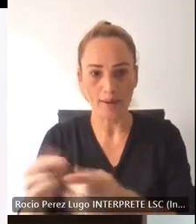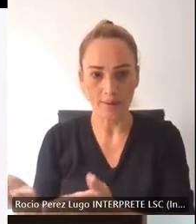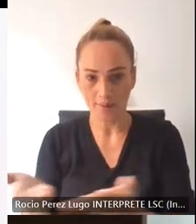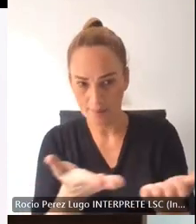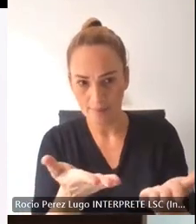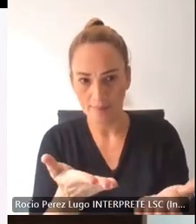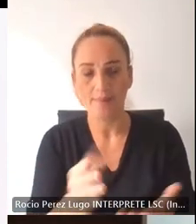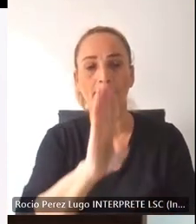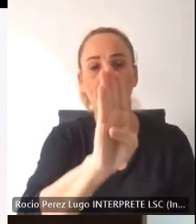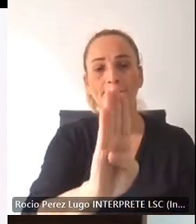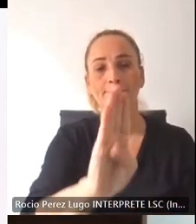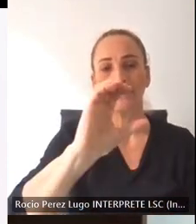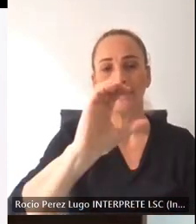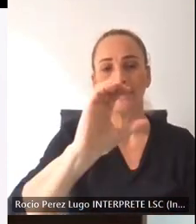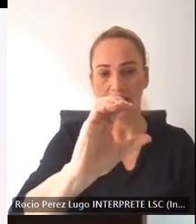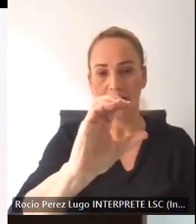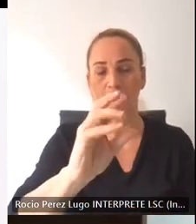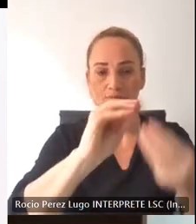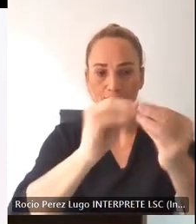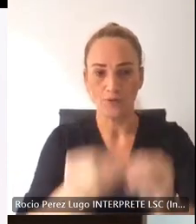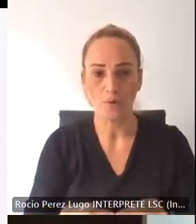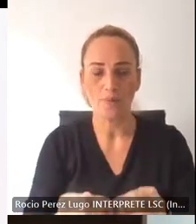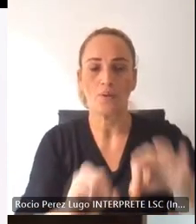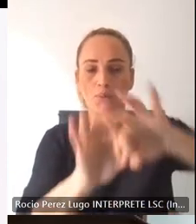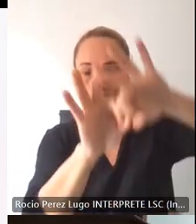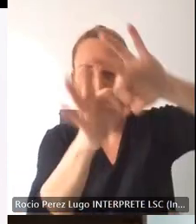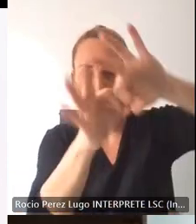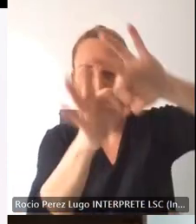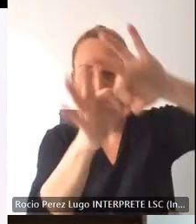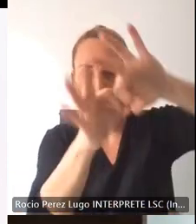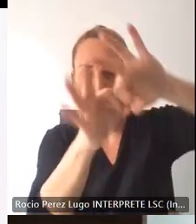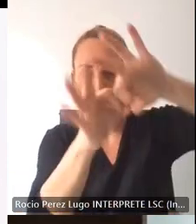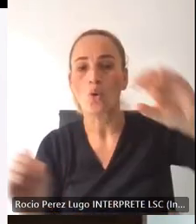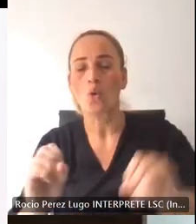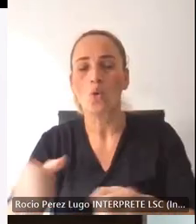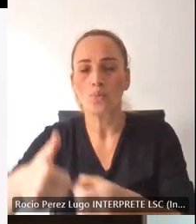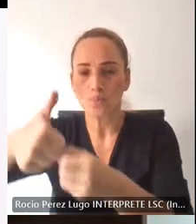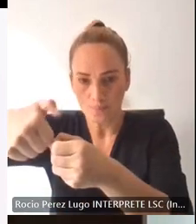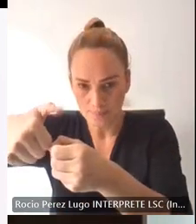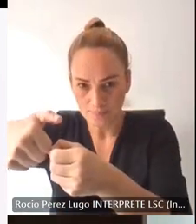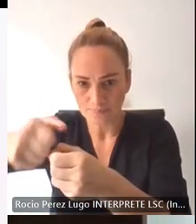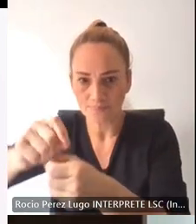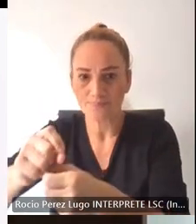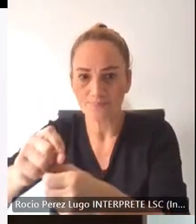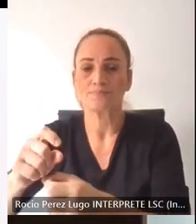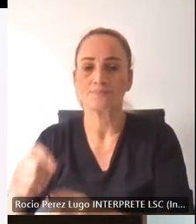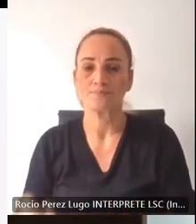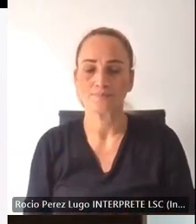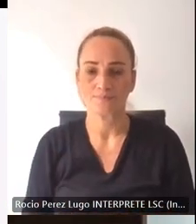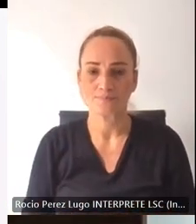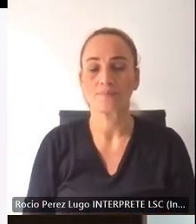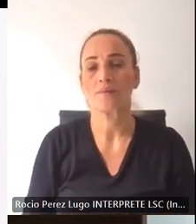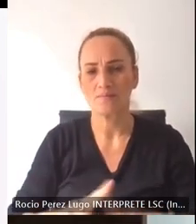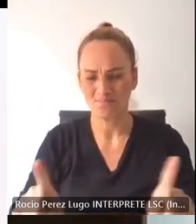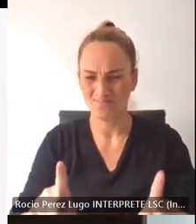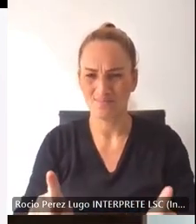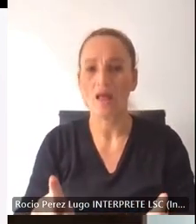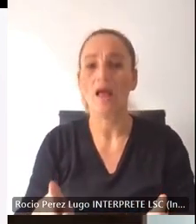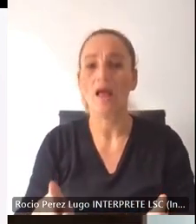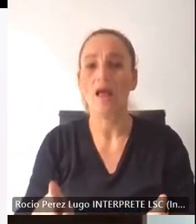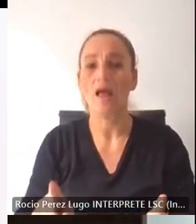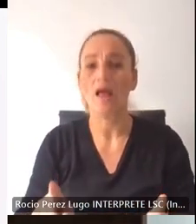este BC puede tener manguera como en la imagen o puede tener boquilla como el que yo tengo acá, pero porque es también